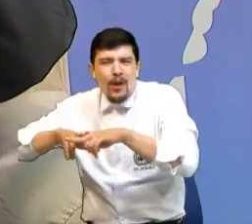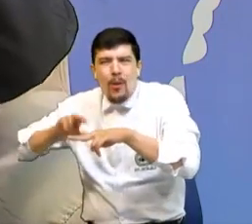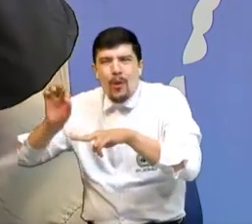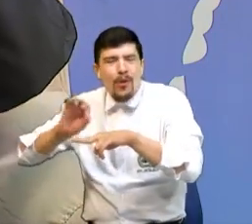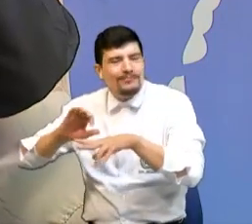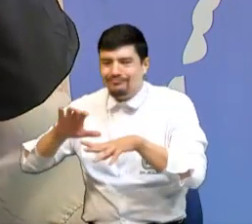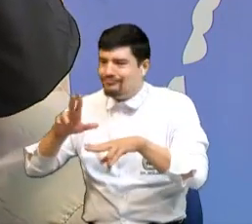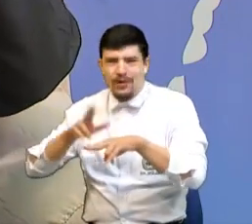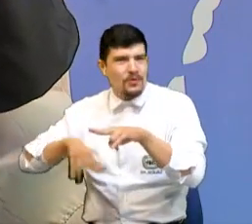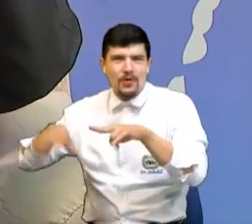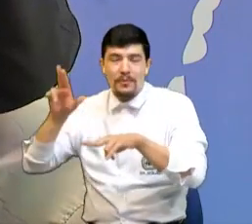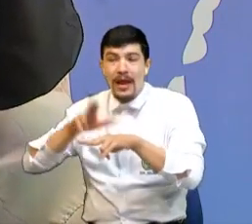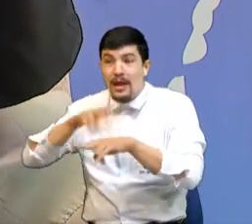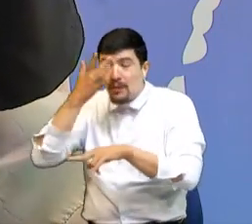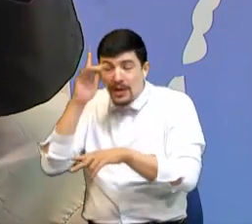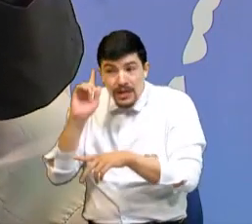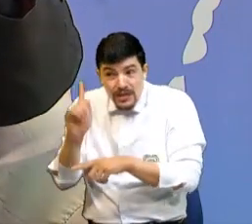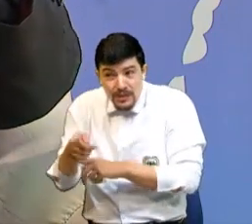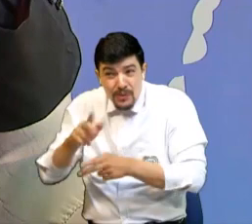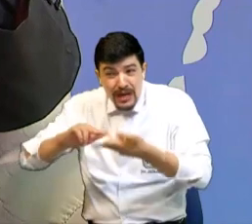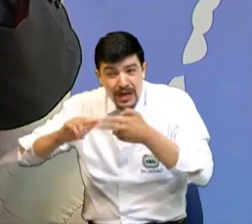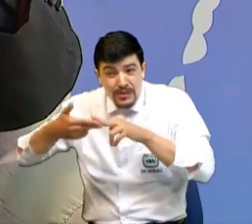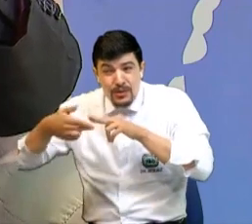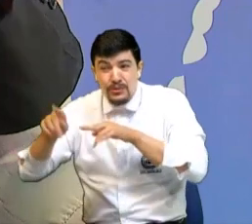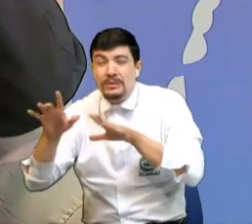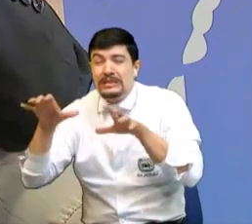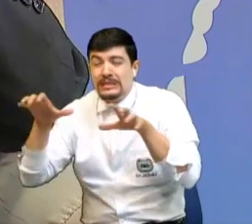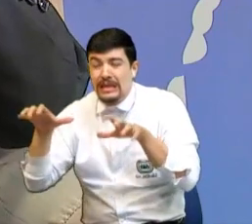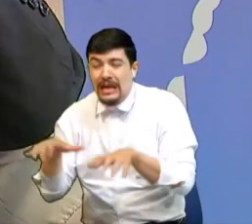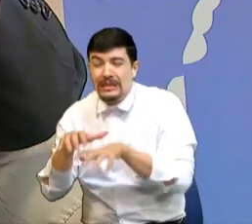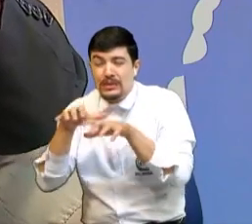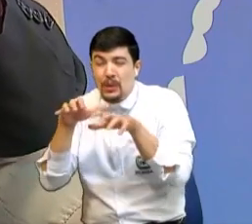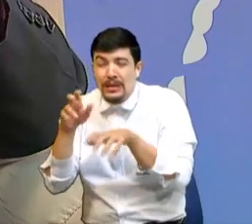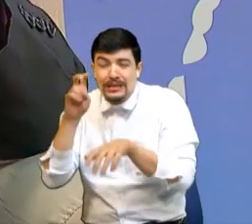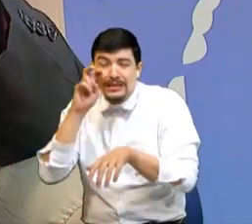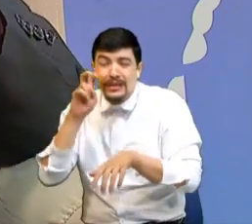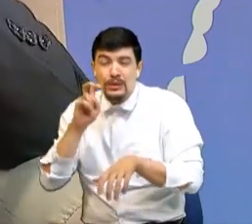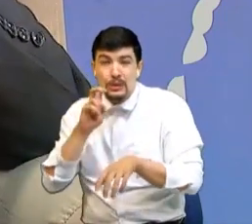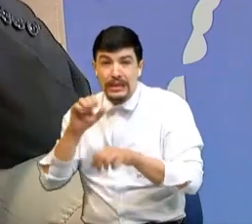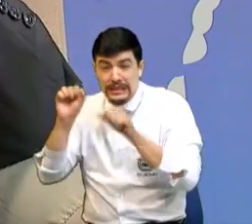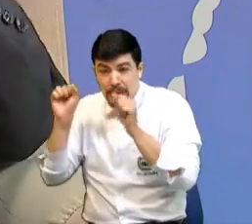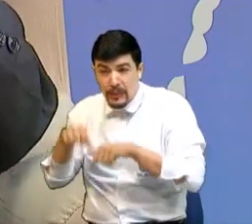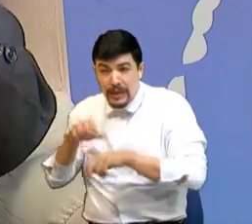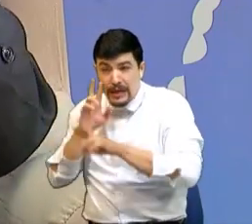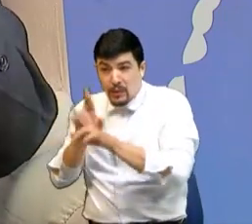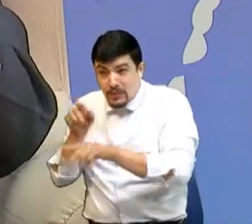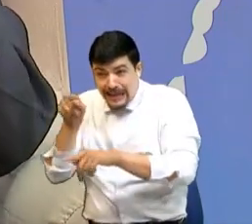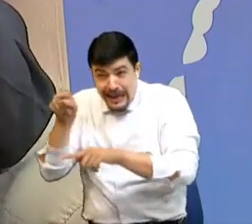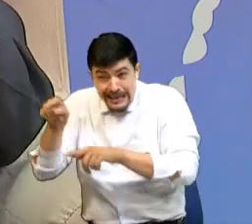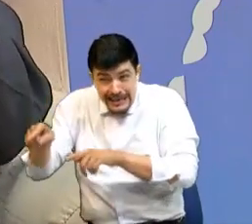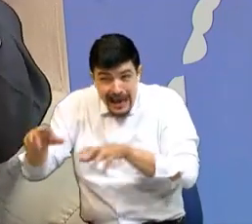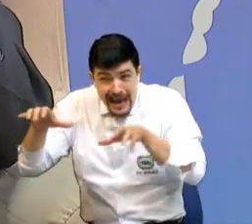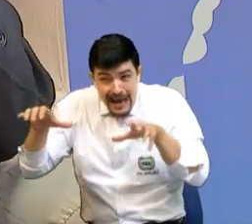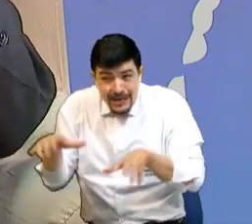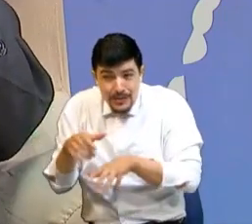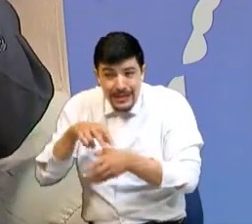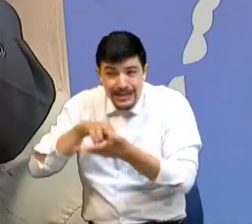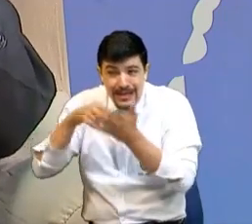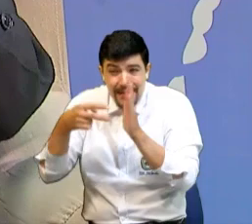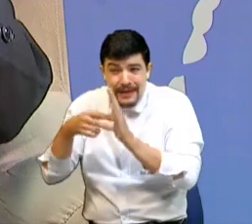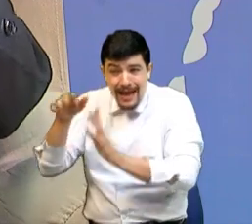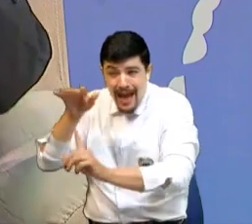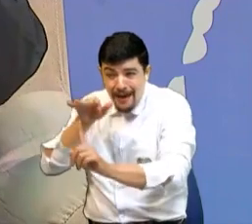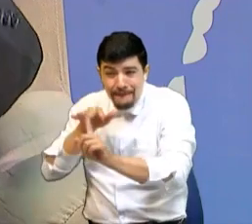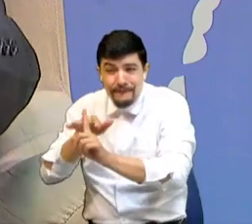que tengan ese contenido de sexualidad y se pueda determinar que lo que ahí hubo fue una afectación a